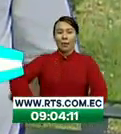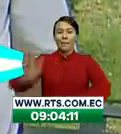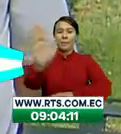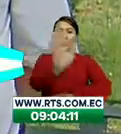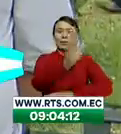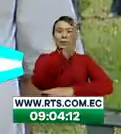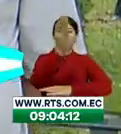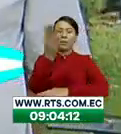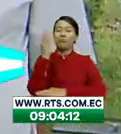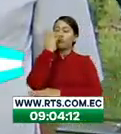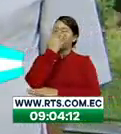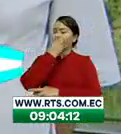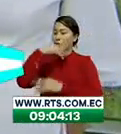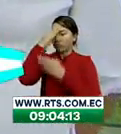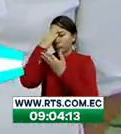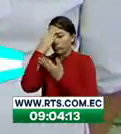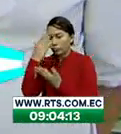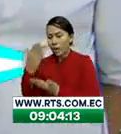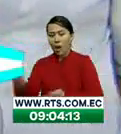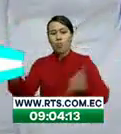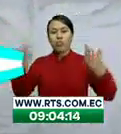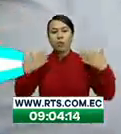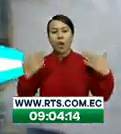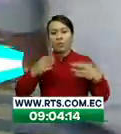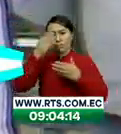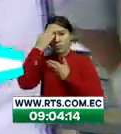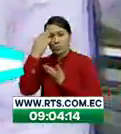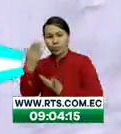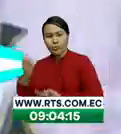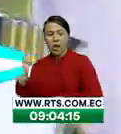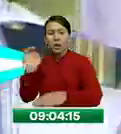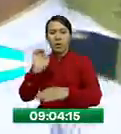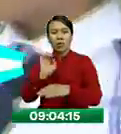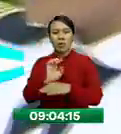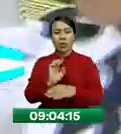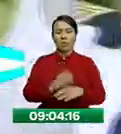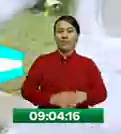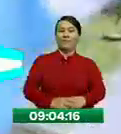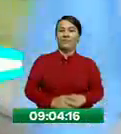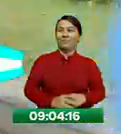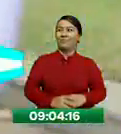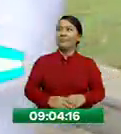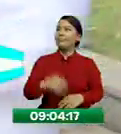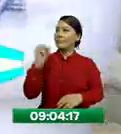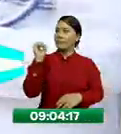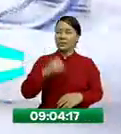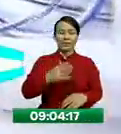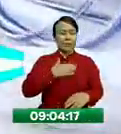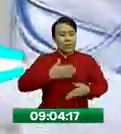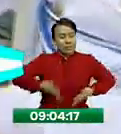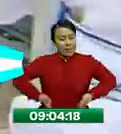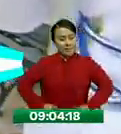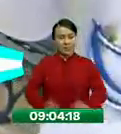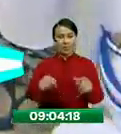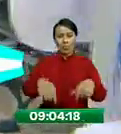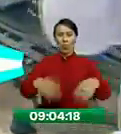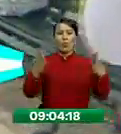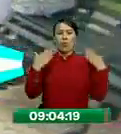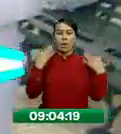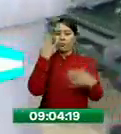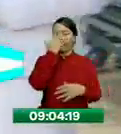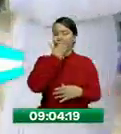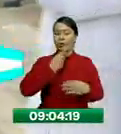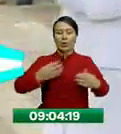rindiéndole honores a la Guayaquil. Claro. ¿Por qué? Se ve bonito, lindo. Es como todo guayaquileño. ¿Usted